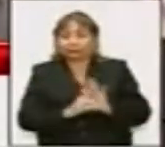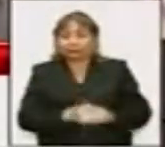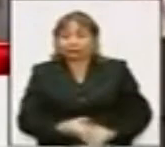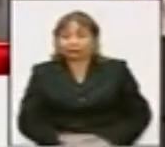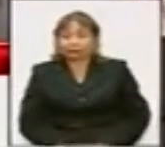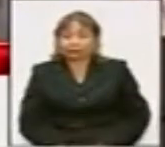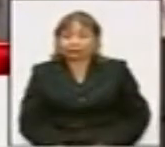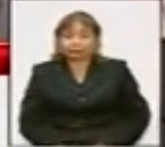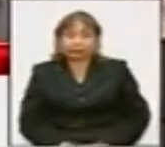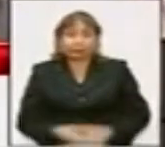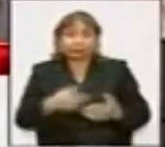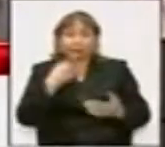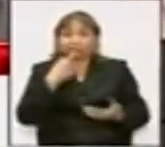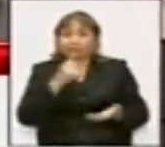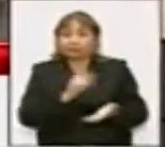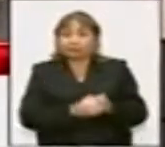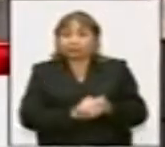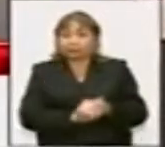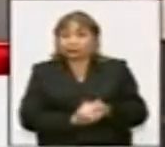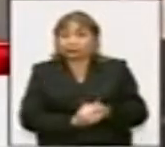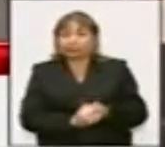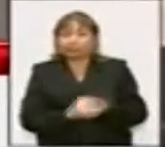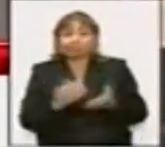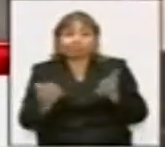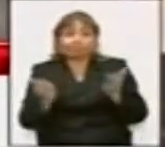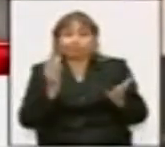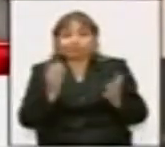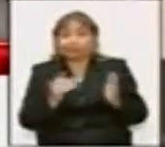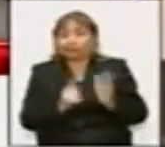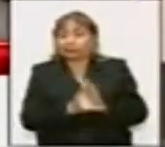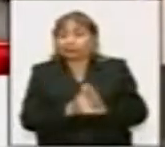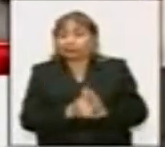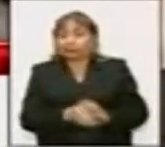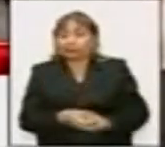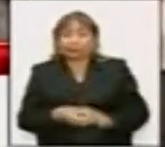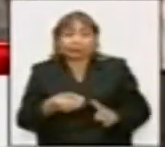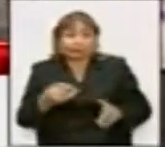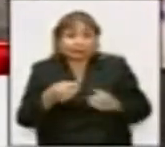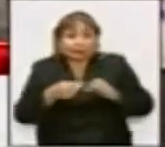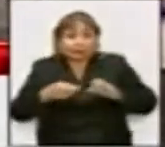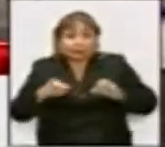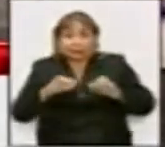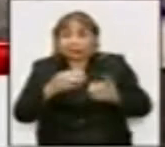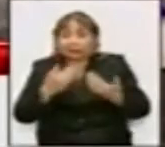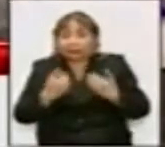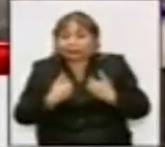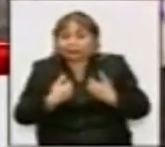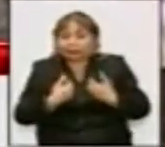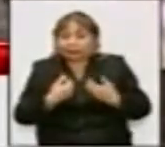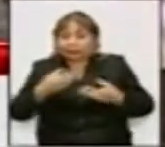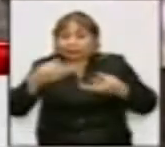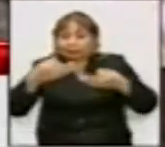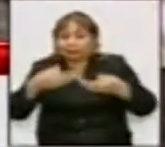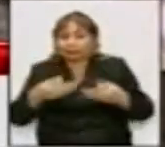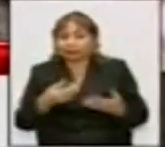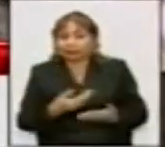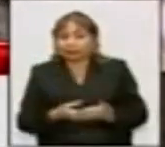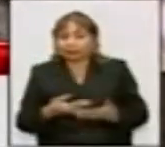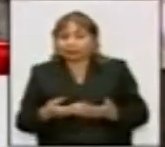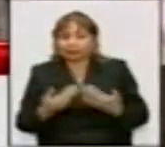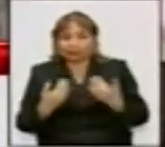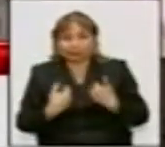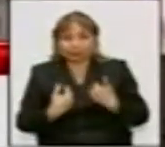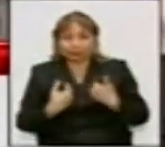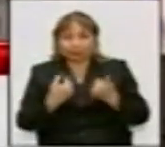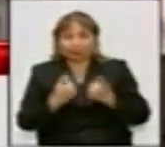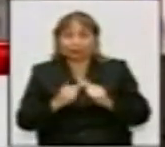dirima de tal manera de que puede ser una válvula de escape o sea el parlamento lo que tiene que buscar es fórmulas creativas ahora que tiene la